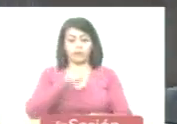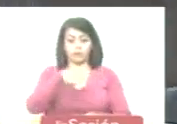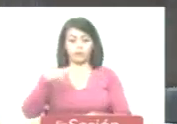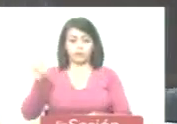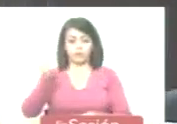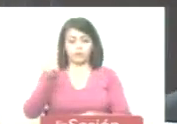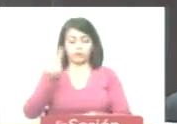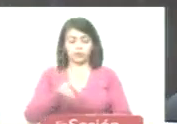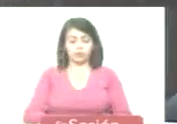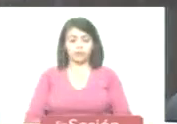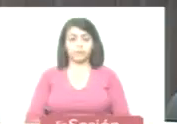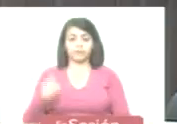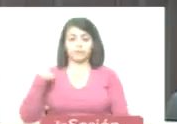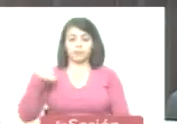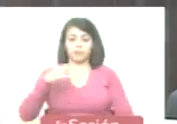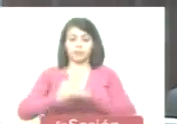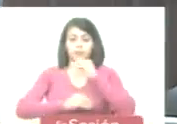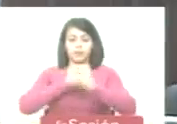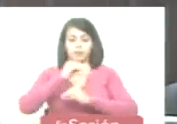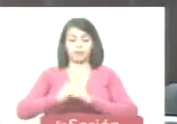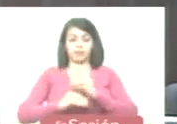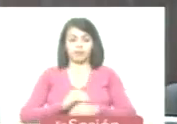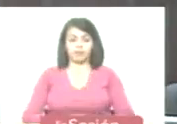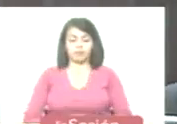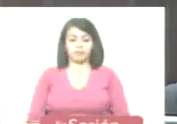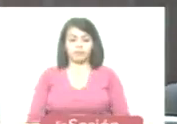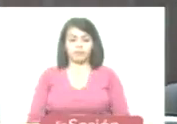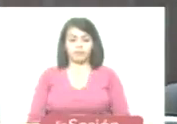venezolanos tenemos que hacer